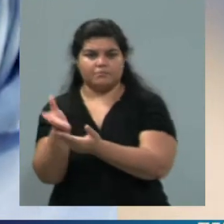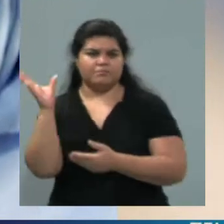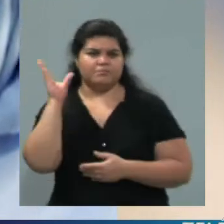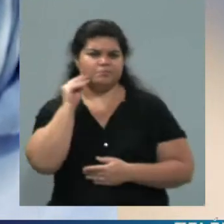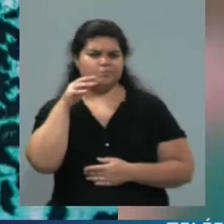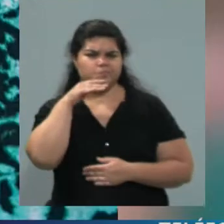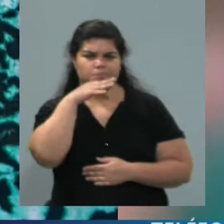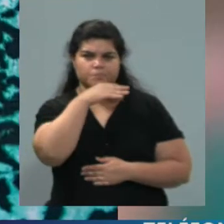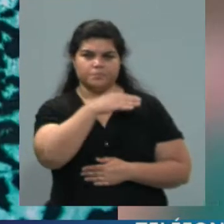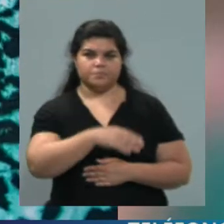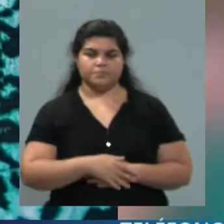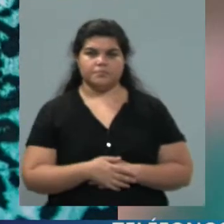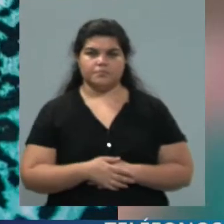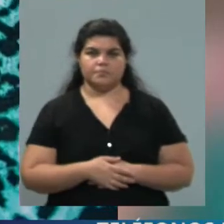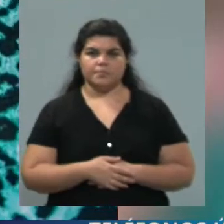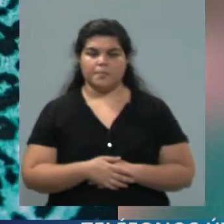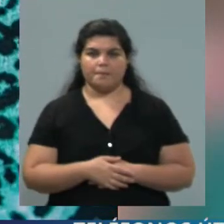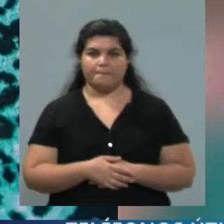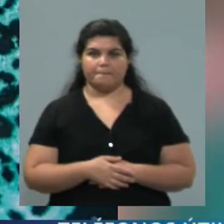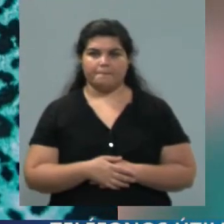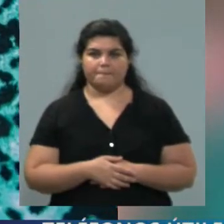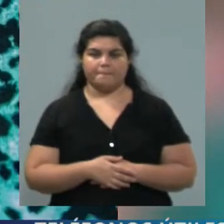no, económicamente es eso.